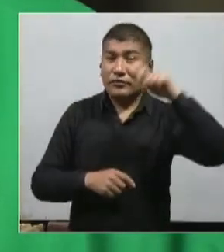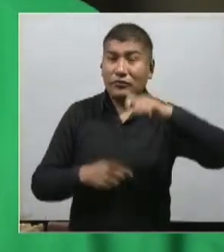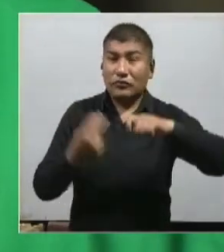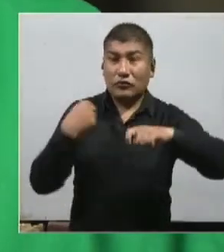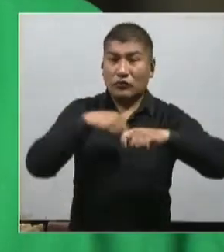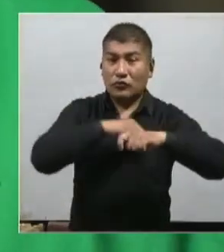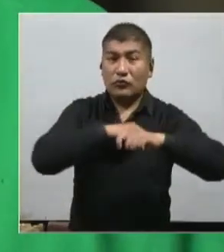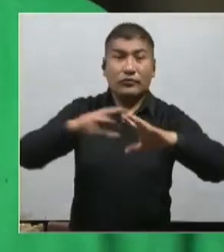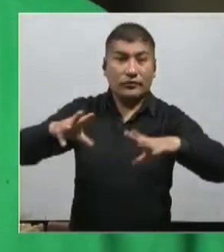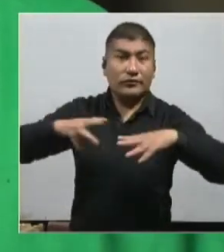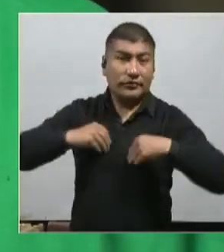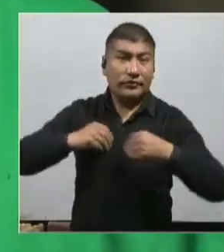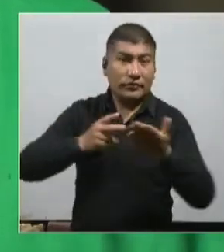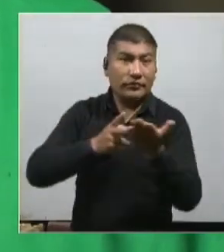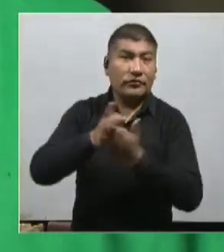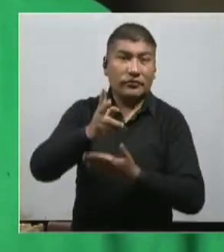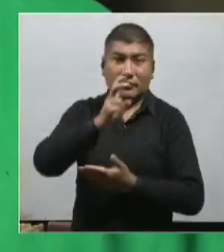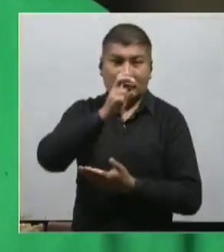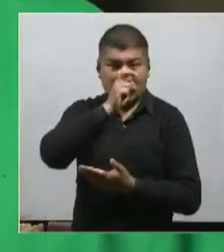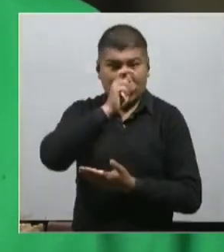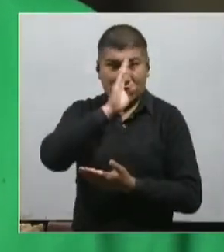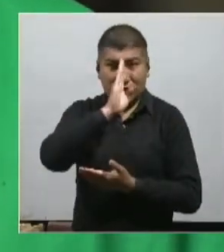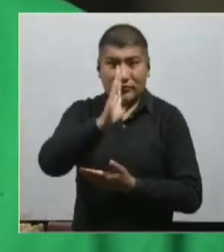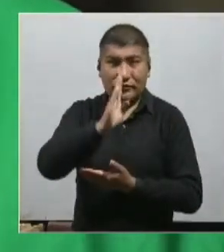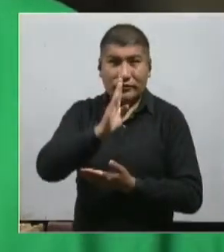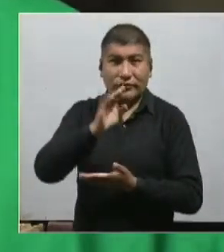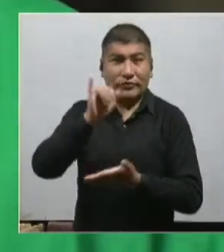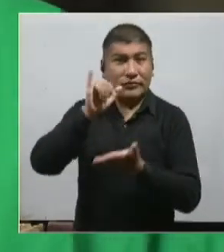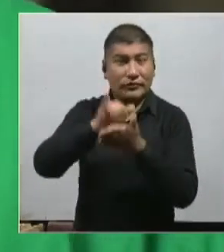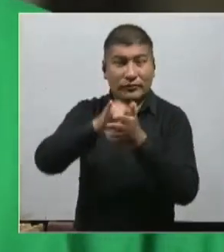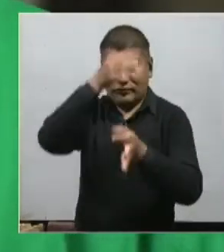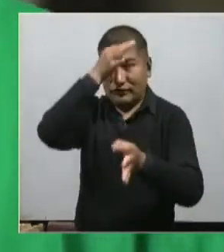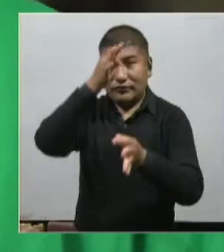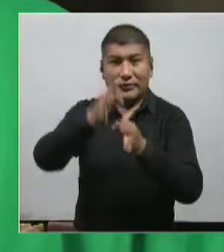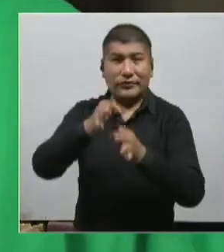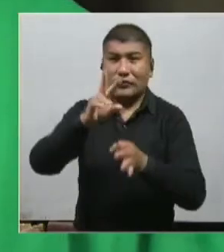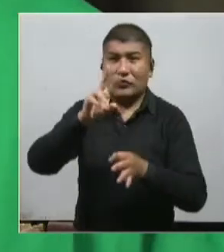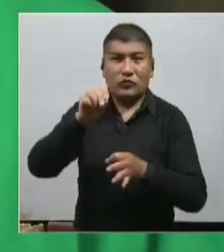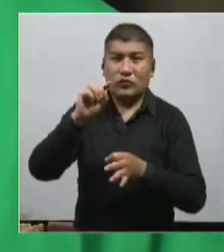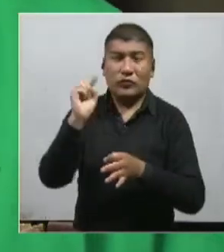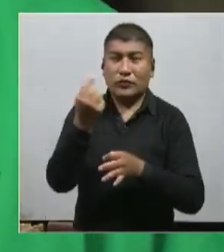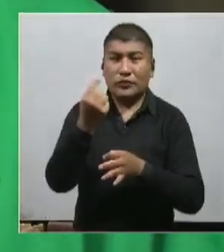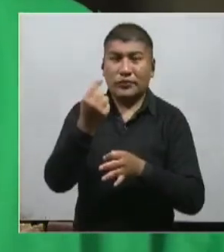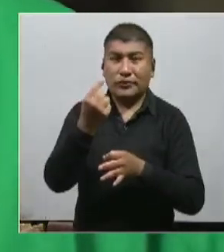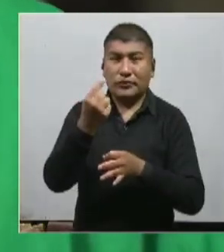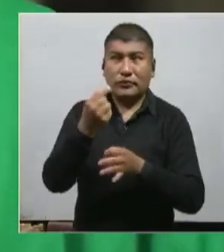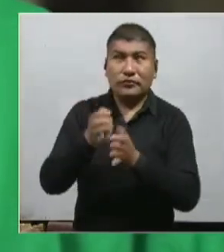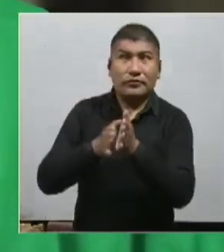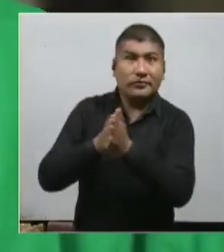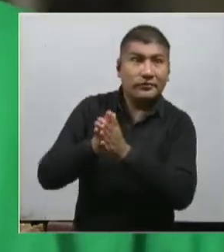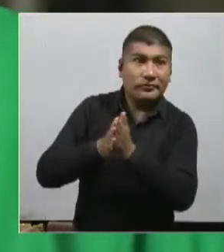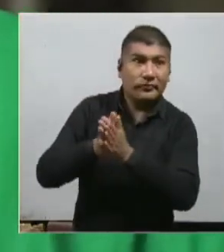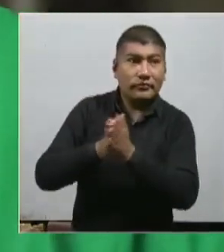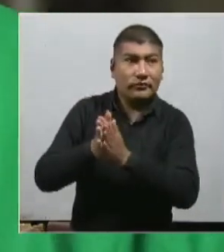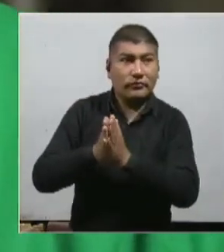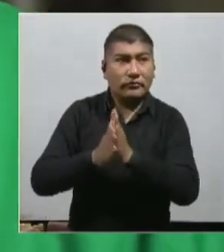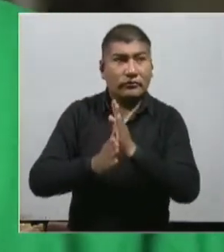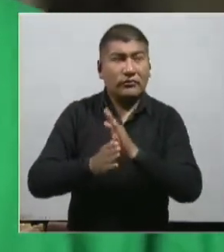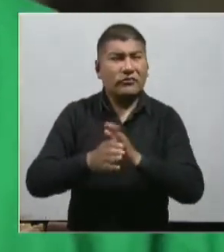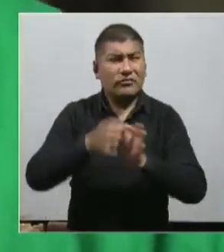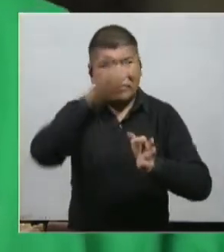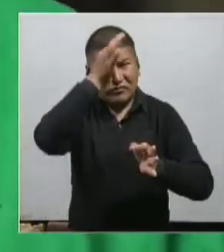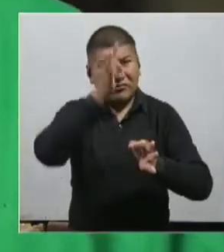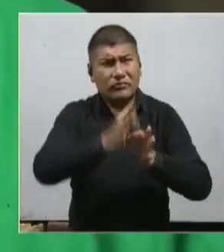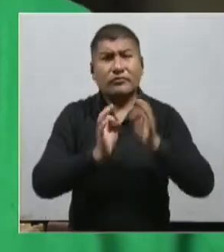tomemos de verdad en serio, que esa fe no sea solamente interesada, sino una fe